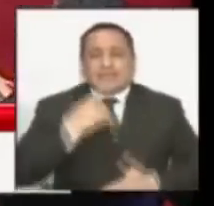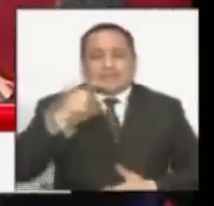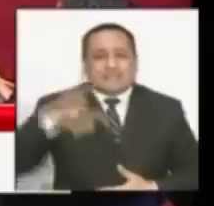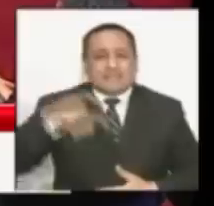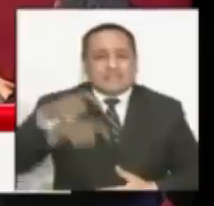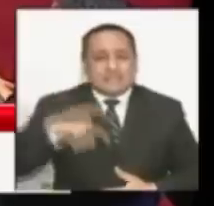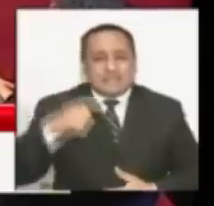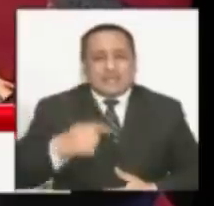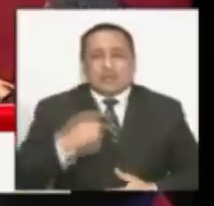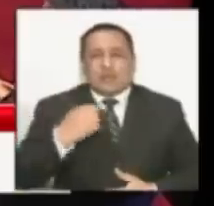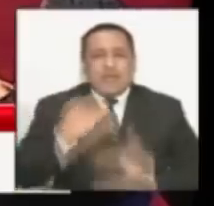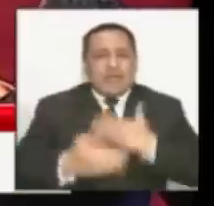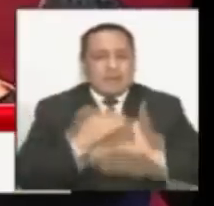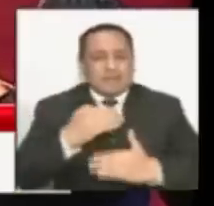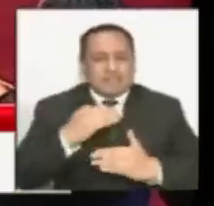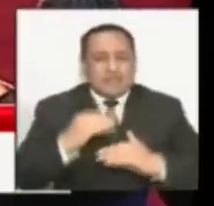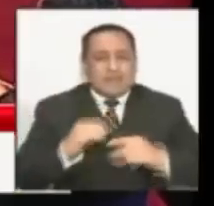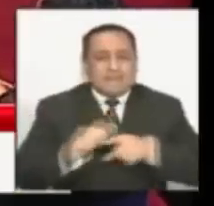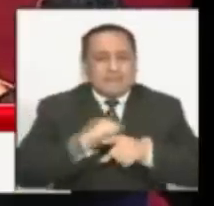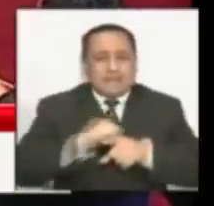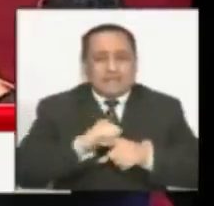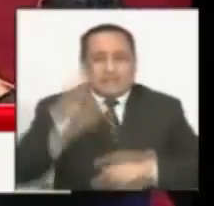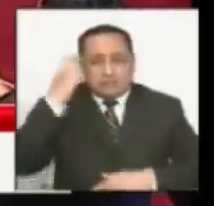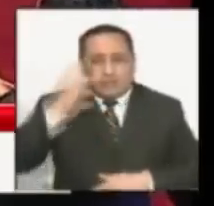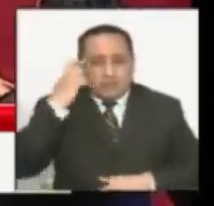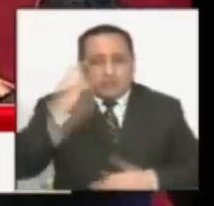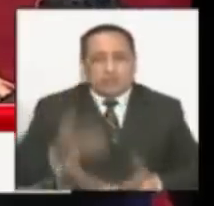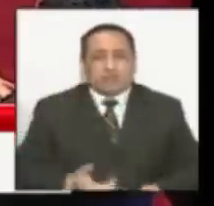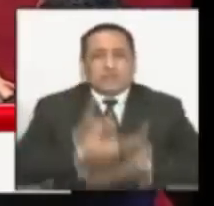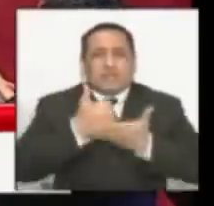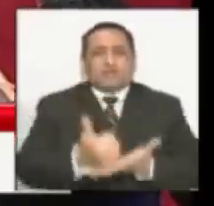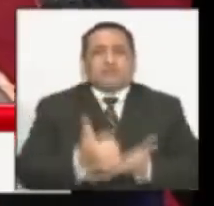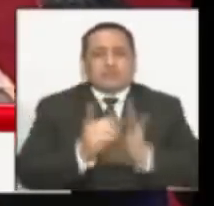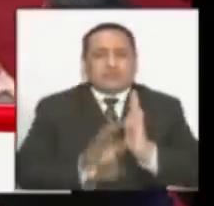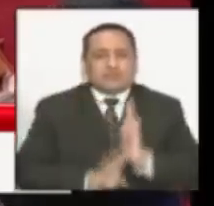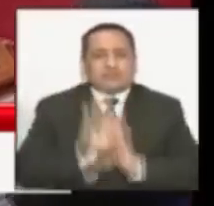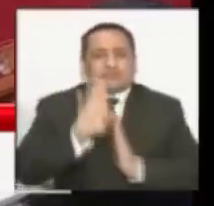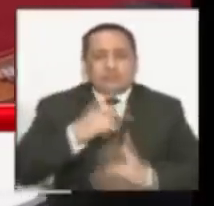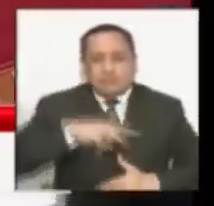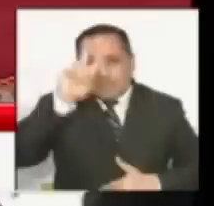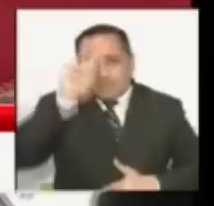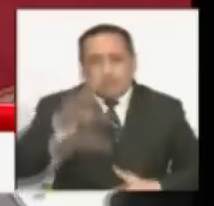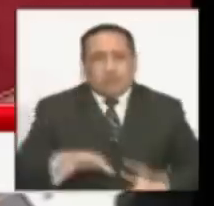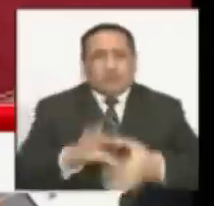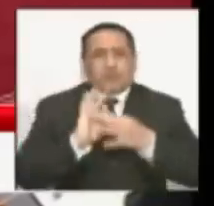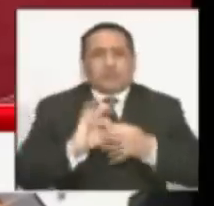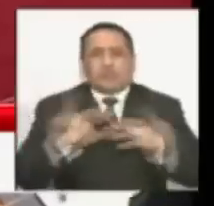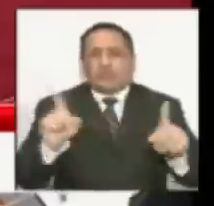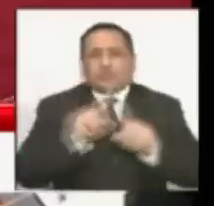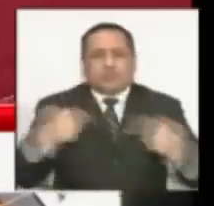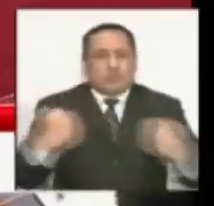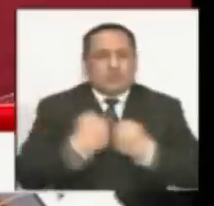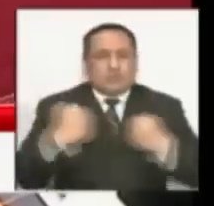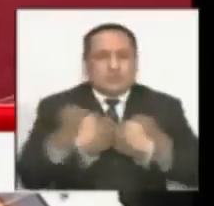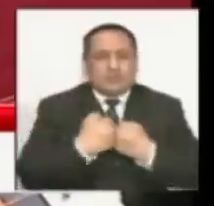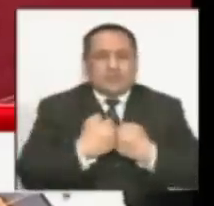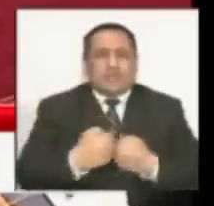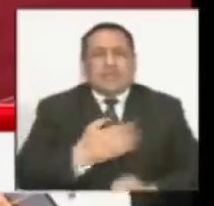estamos con puesto de vicepresidente y segundo vicepresidente